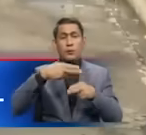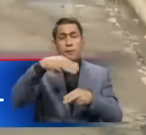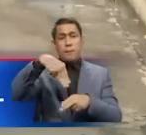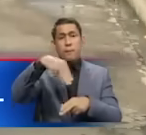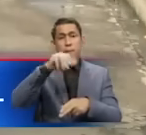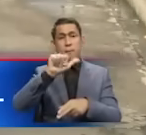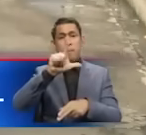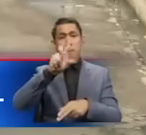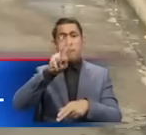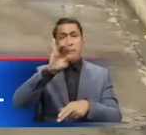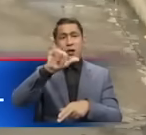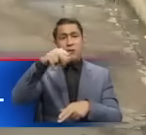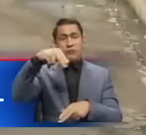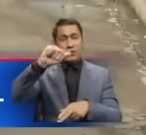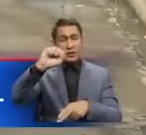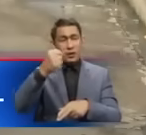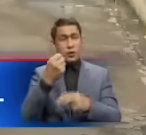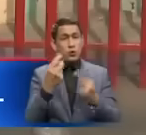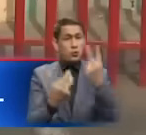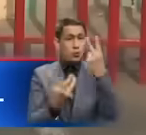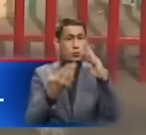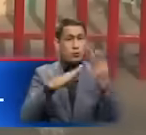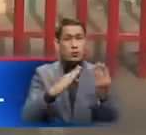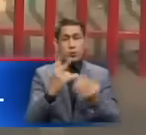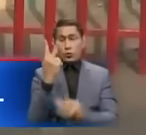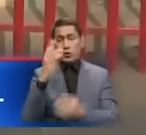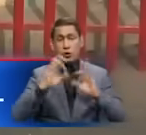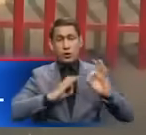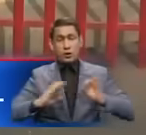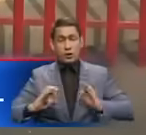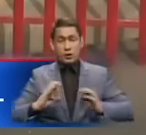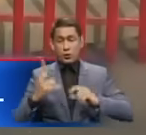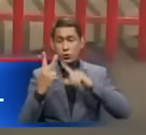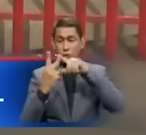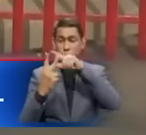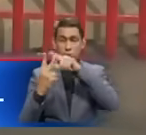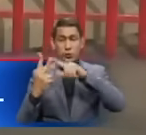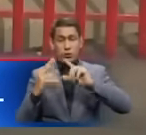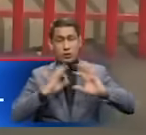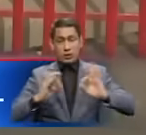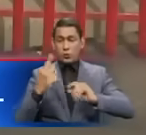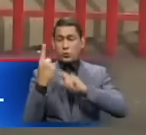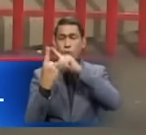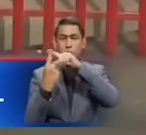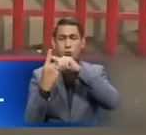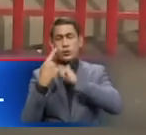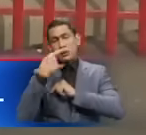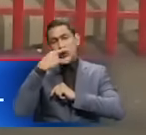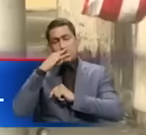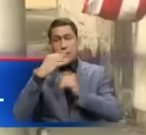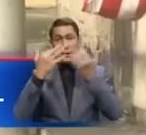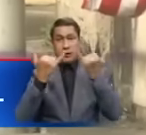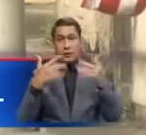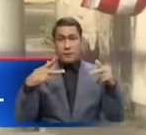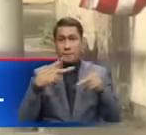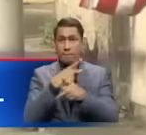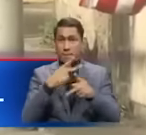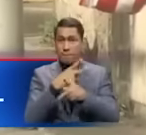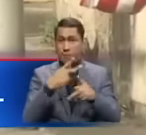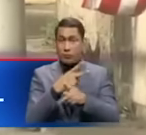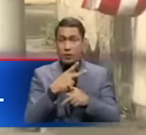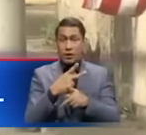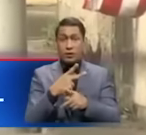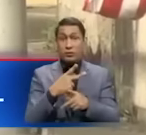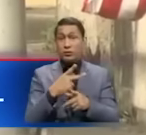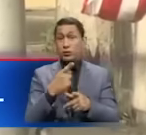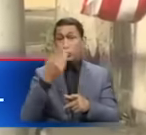asesinados y dos heridos. Entre las víctimas hay un niño de 11 años. Esto se ha vuelto muy peligroso, no sabemos, hermano, solamente Dios lo sabe por qué es que